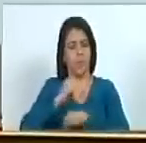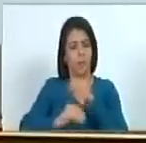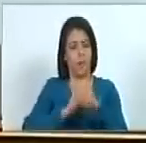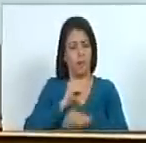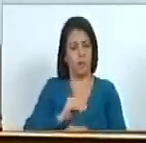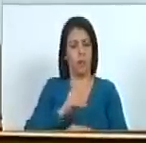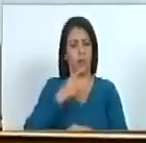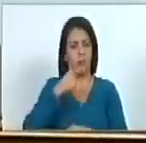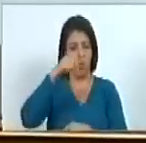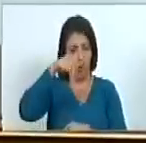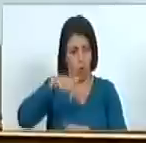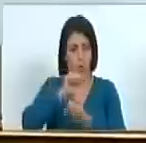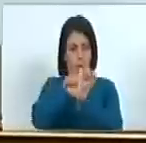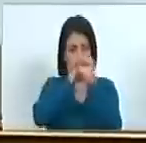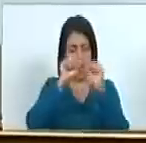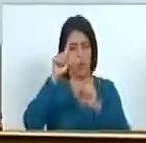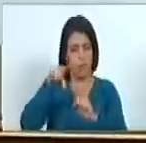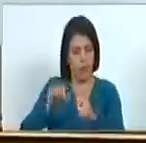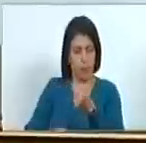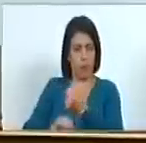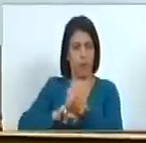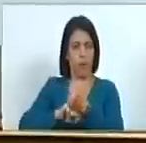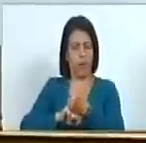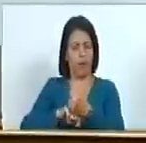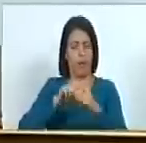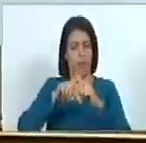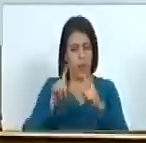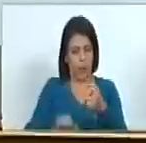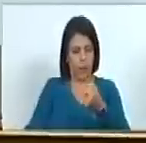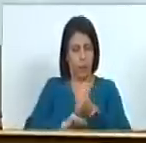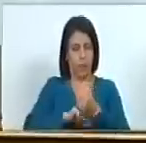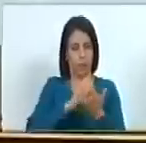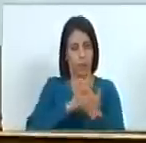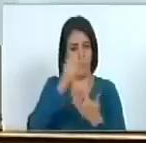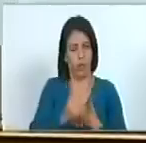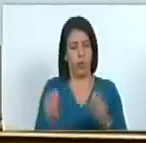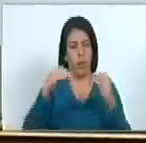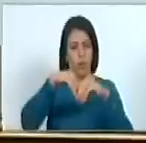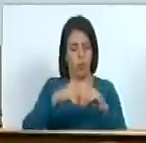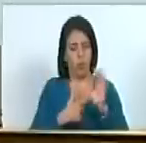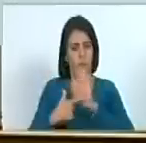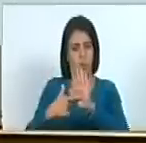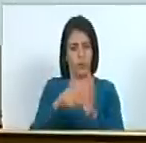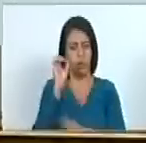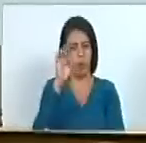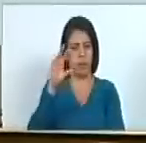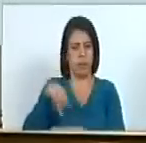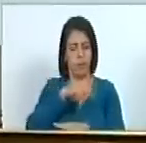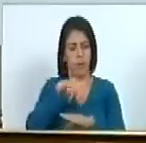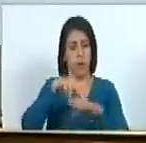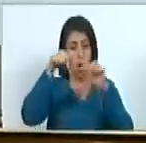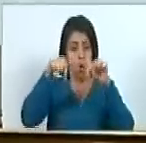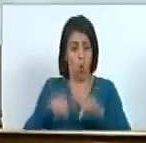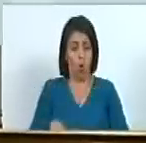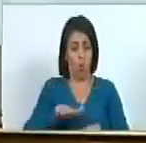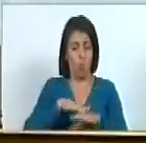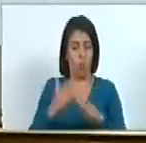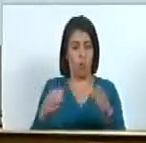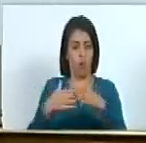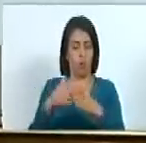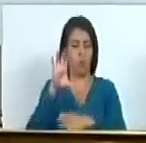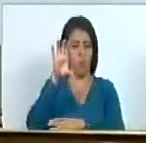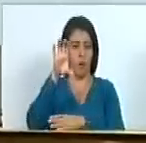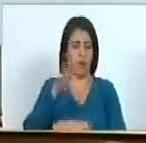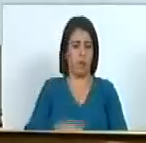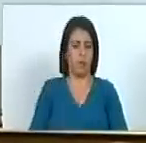y hoy en la mañana. Pero también respaldar el proyecto de acuerdo presentado en esta Asamblea Nacional el día de hoy por el Bloque de la